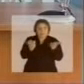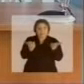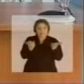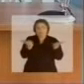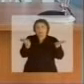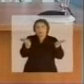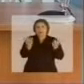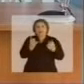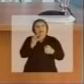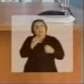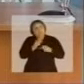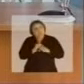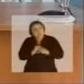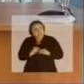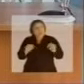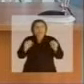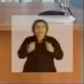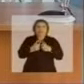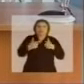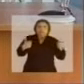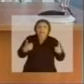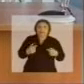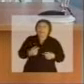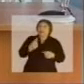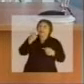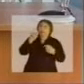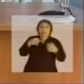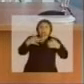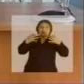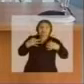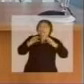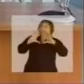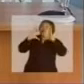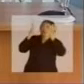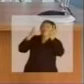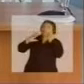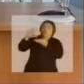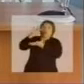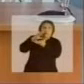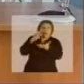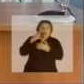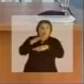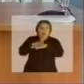Si se quiere ha tenido suerte En una coyuntura Muy especial del mundo